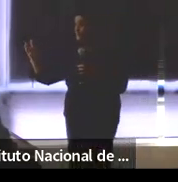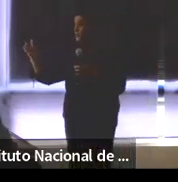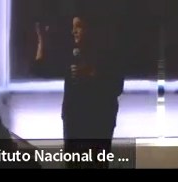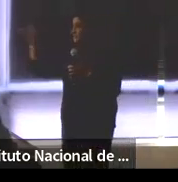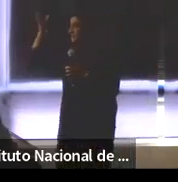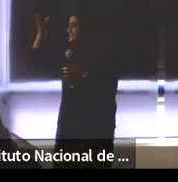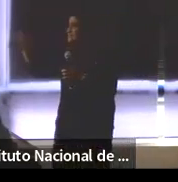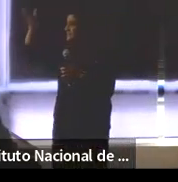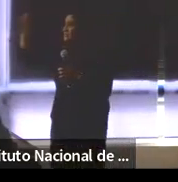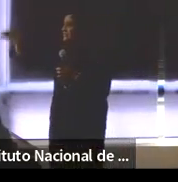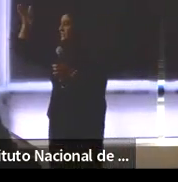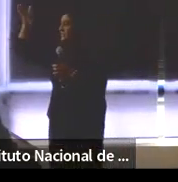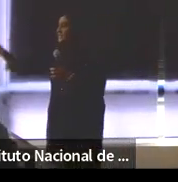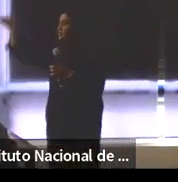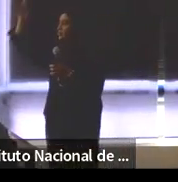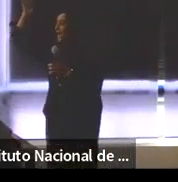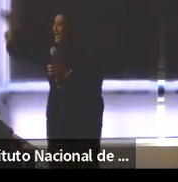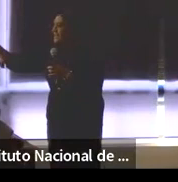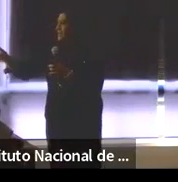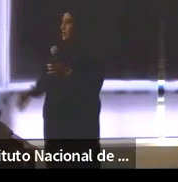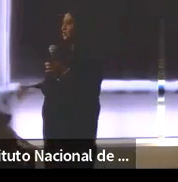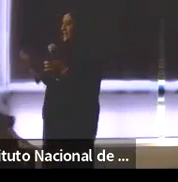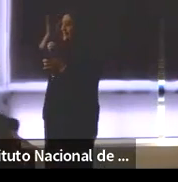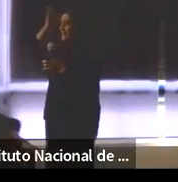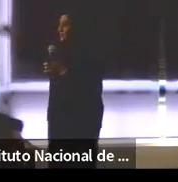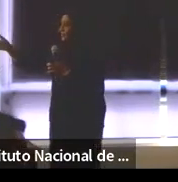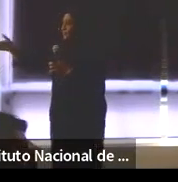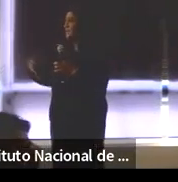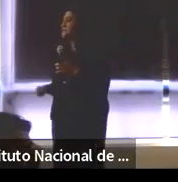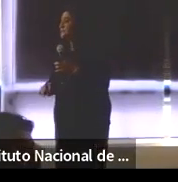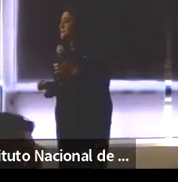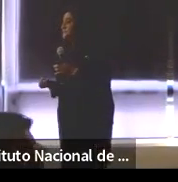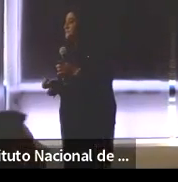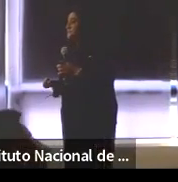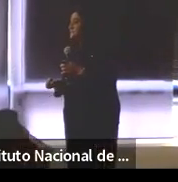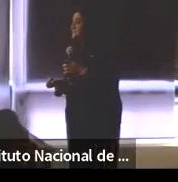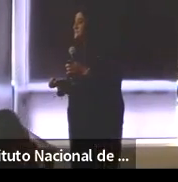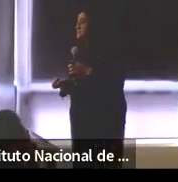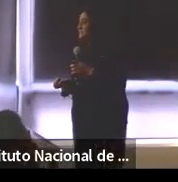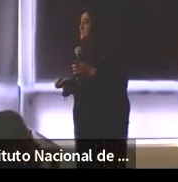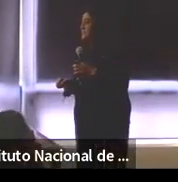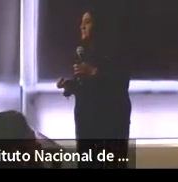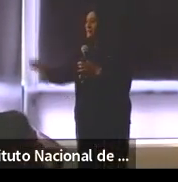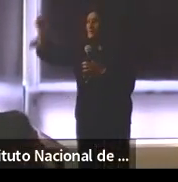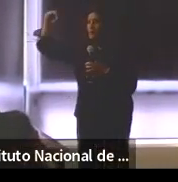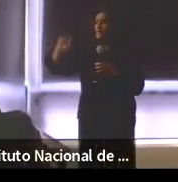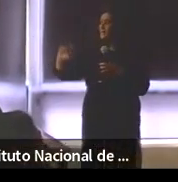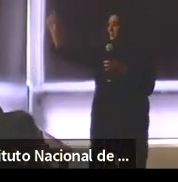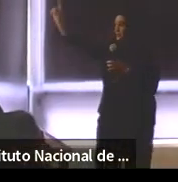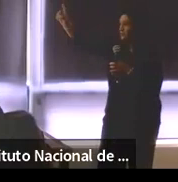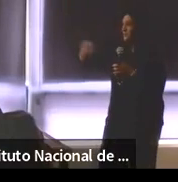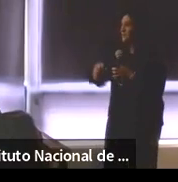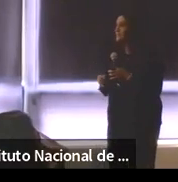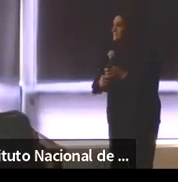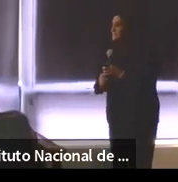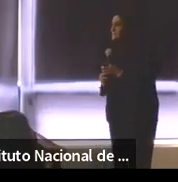no con esa decisión estoy afectándolo a él con el que tengo el conflicto pero en realidad